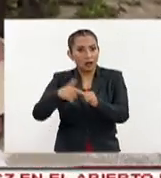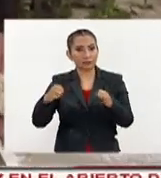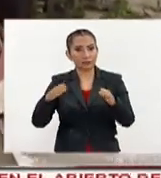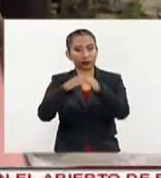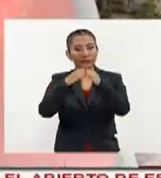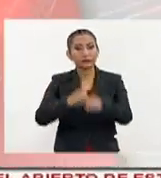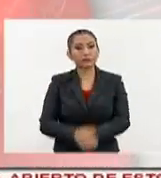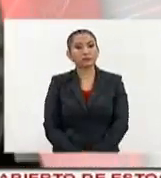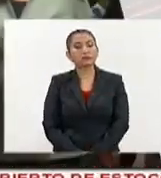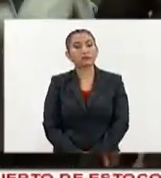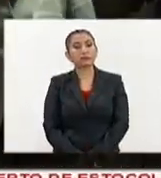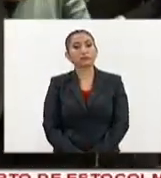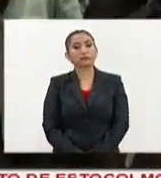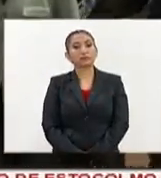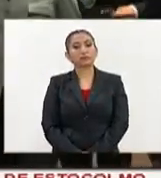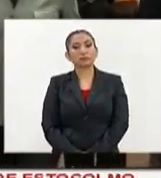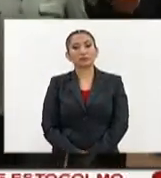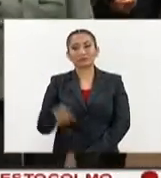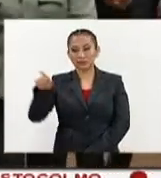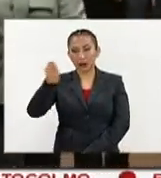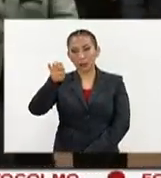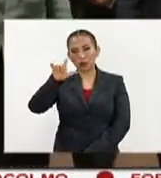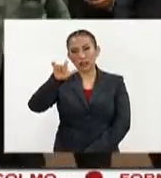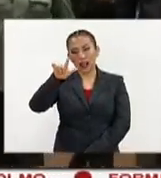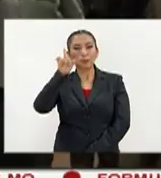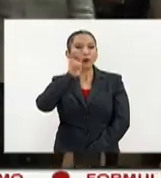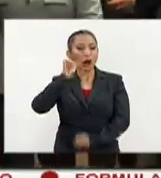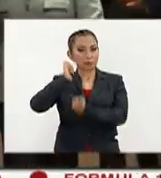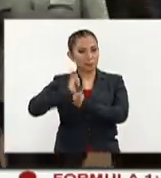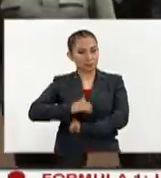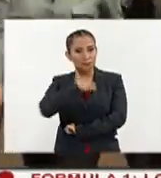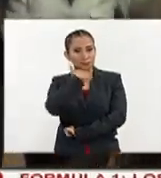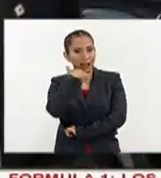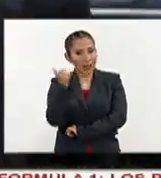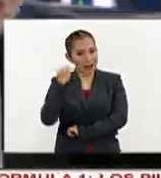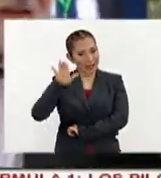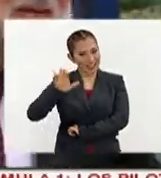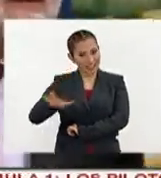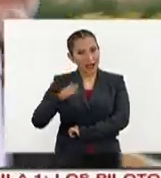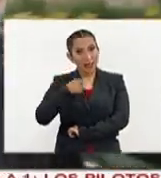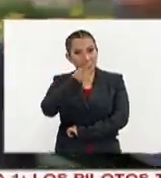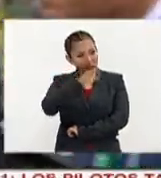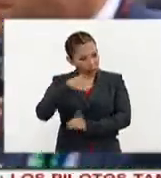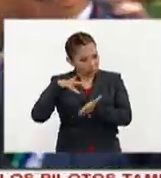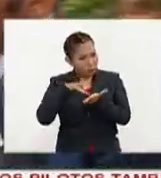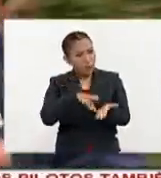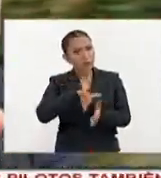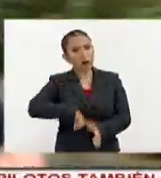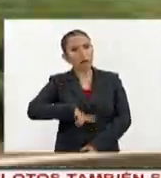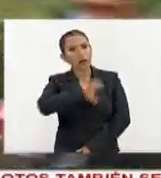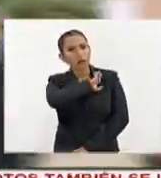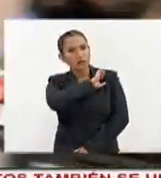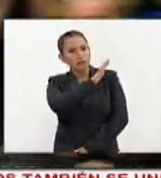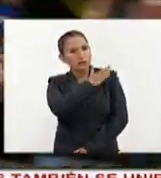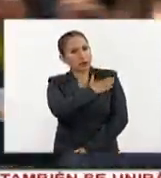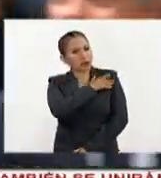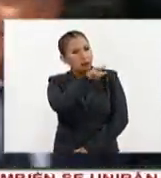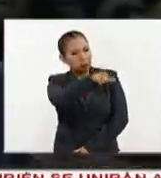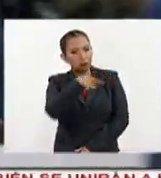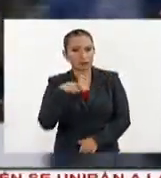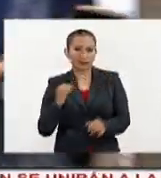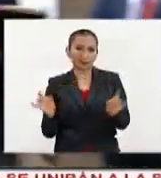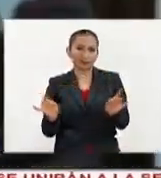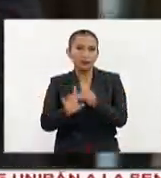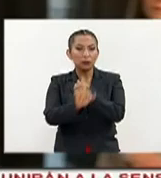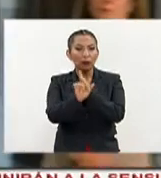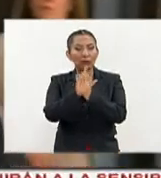emergencia. Desde Bruselas, la canciller alemana Angela Merkel reafirmó el apoyo al gobierno de Mariano Rajoy por la